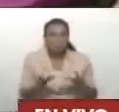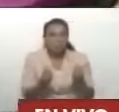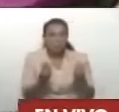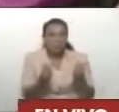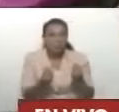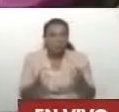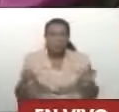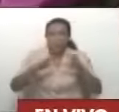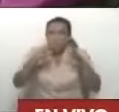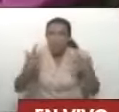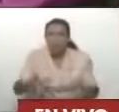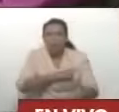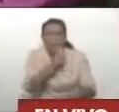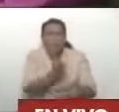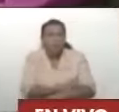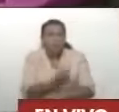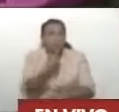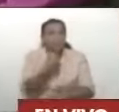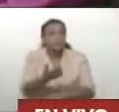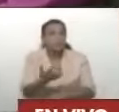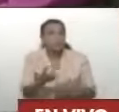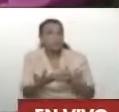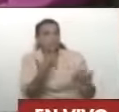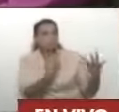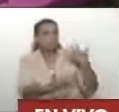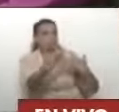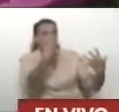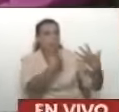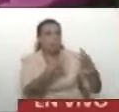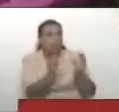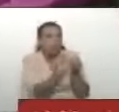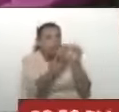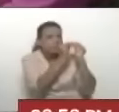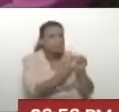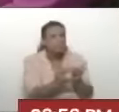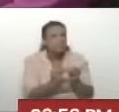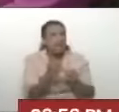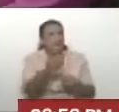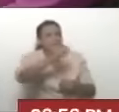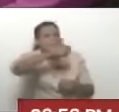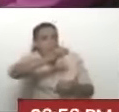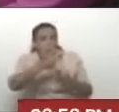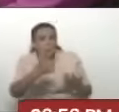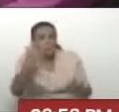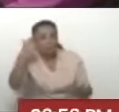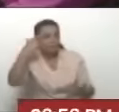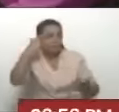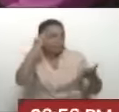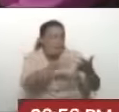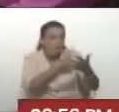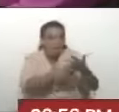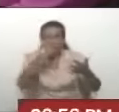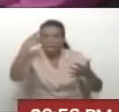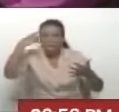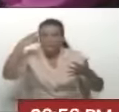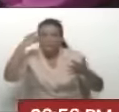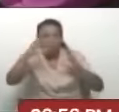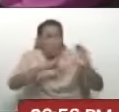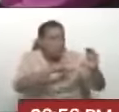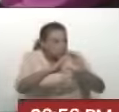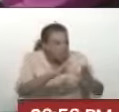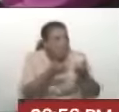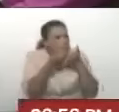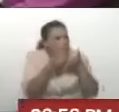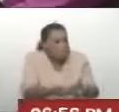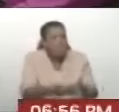un hegemón muy poderoso, como usted lo decía ahorita en sus reflexiones. Correcto. Que tiene adicto a los jóvenes, cómo comunicar, cómo